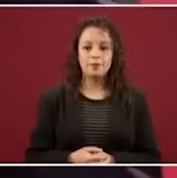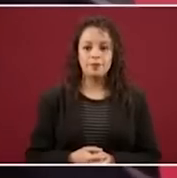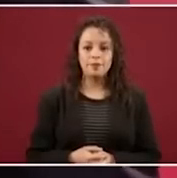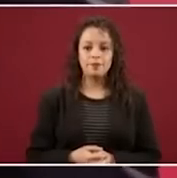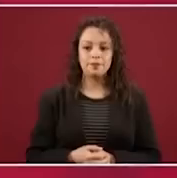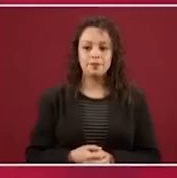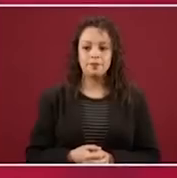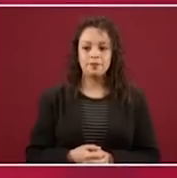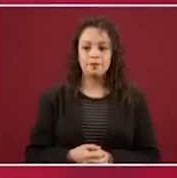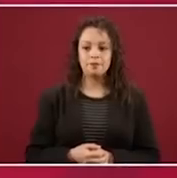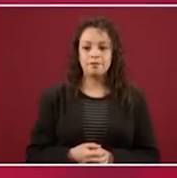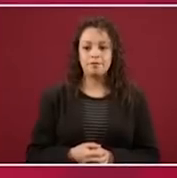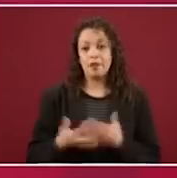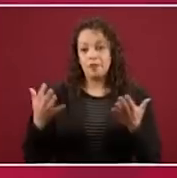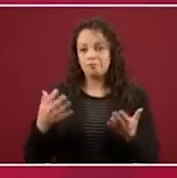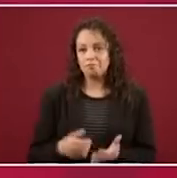certificaba, ¿sí?,